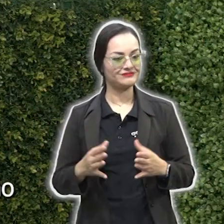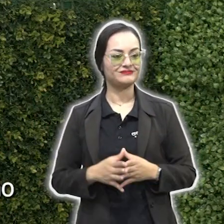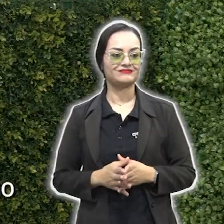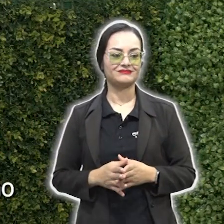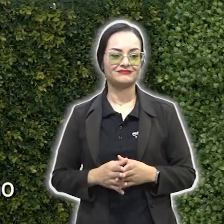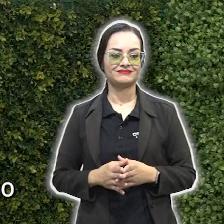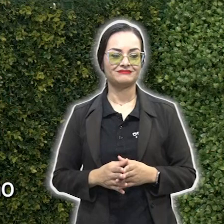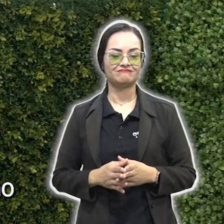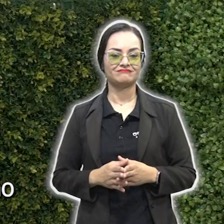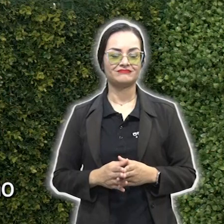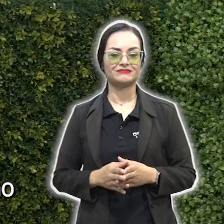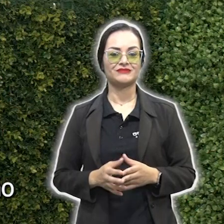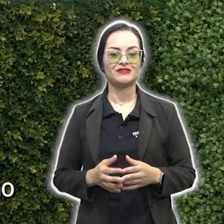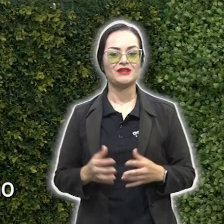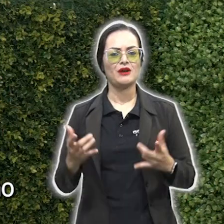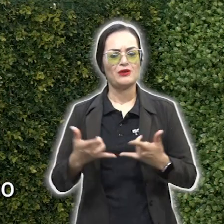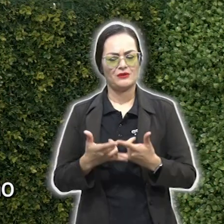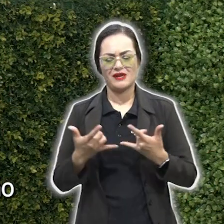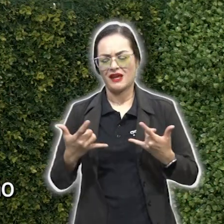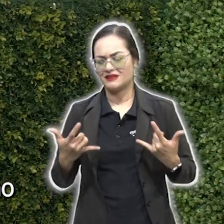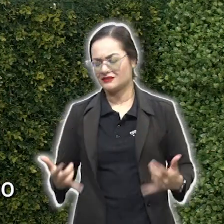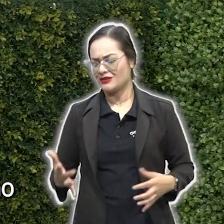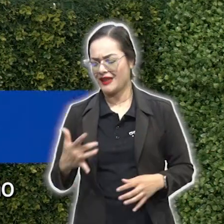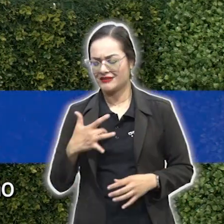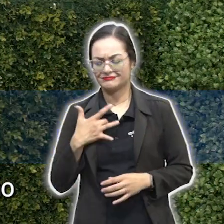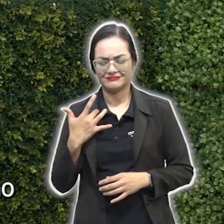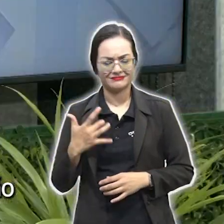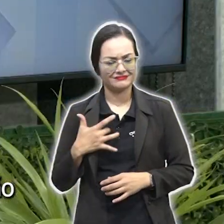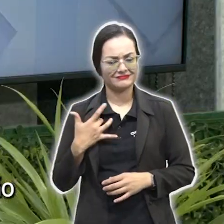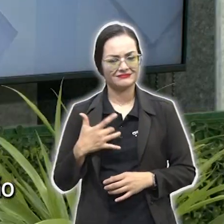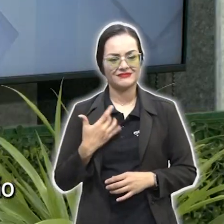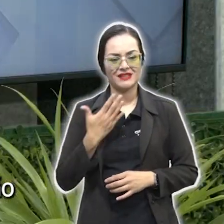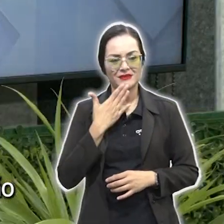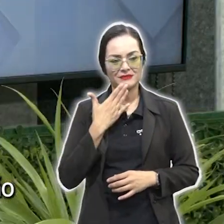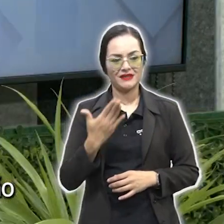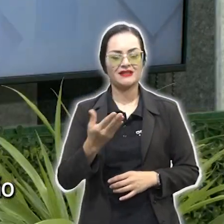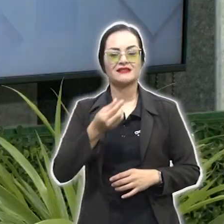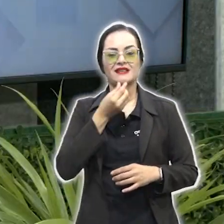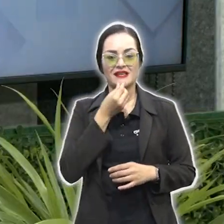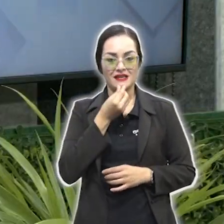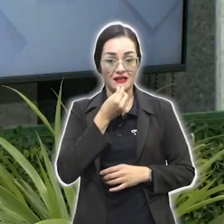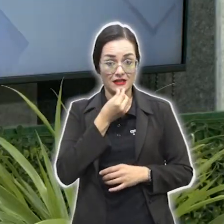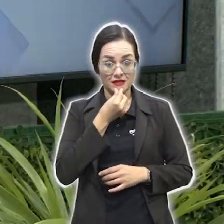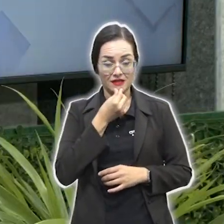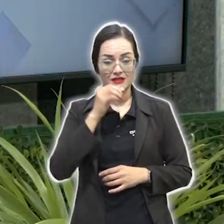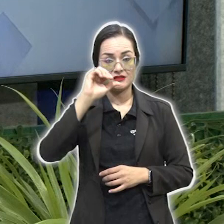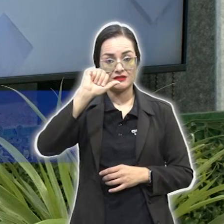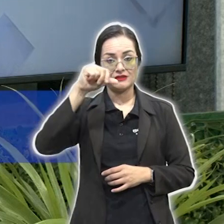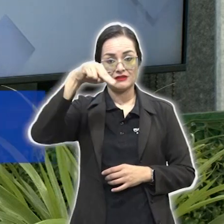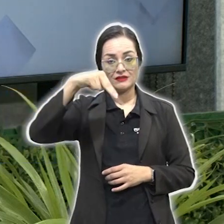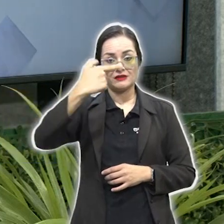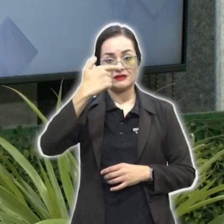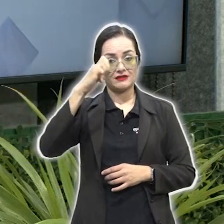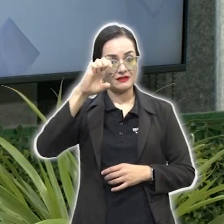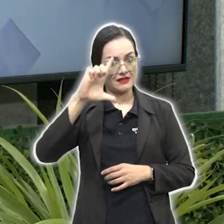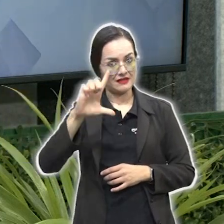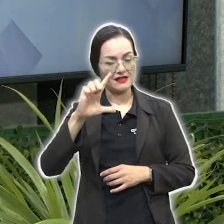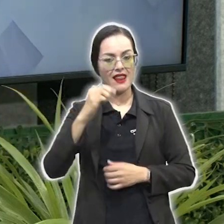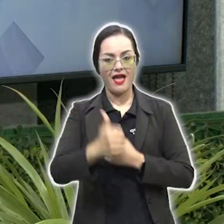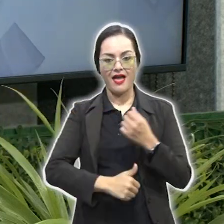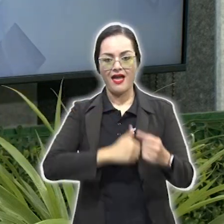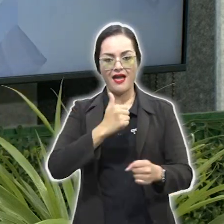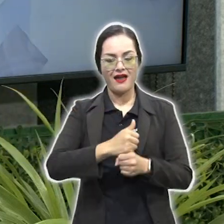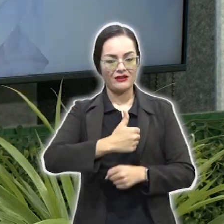una anécdota muy emotiva en donde el niño Ángel Antonio Flores, de